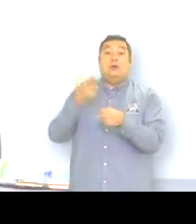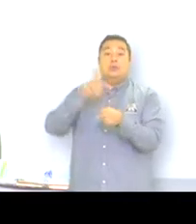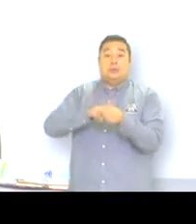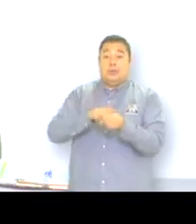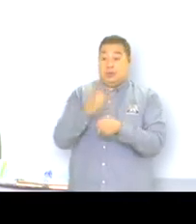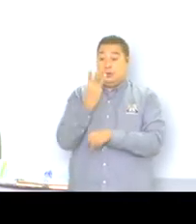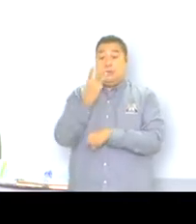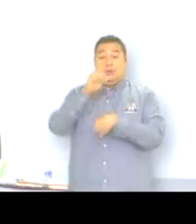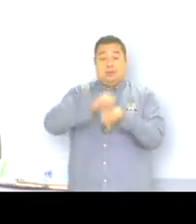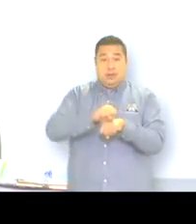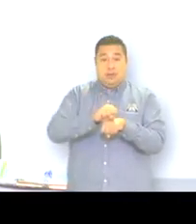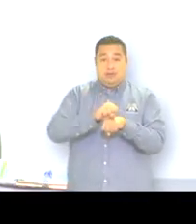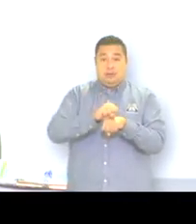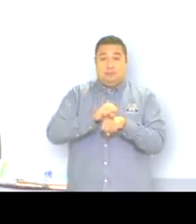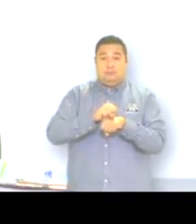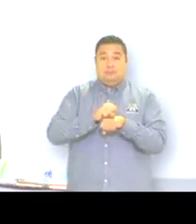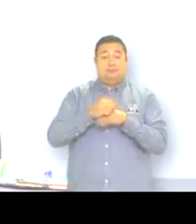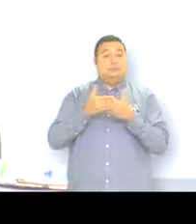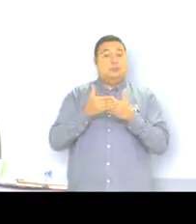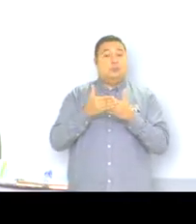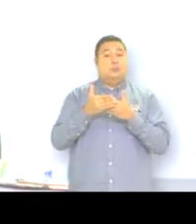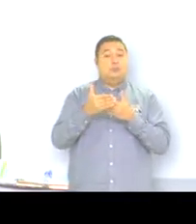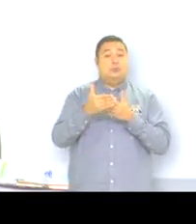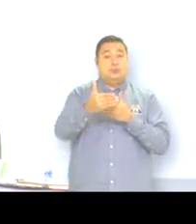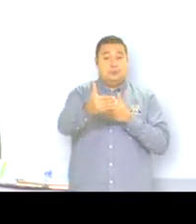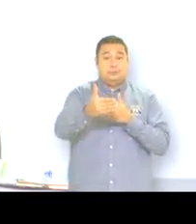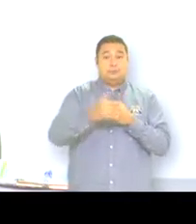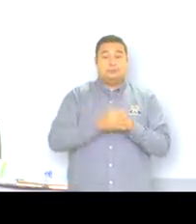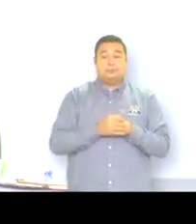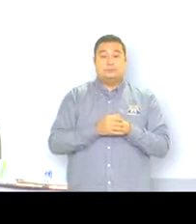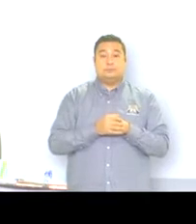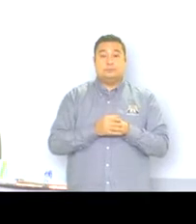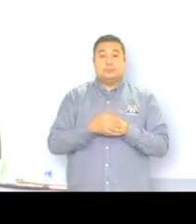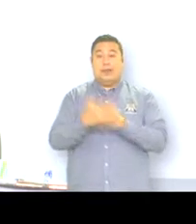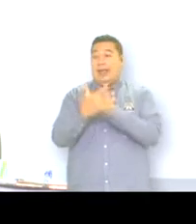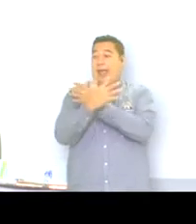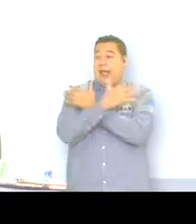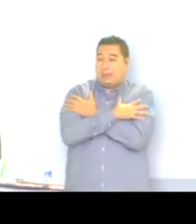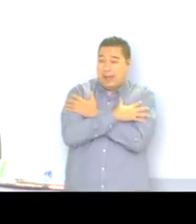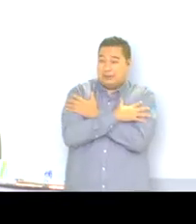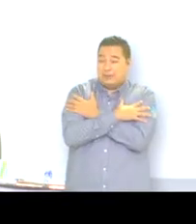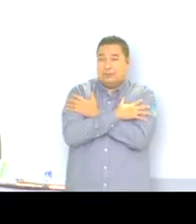las 3 semanas, desafortunadamente, lejos de entregar un abrazo,